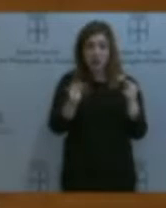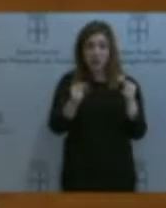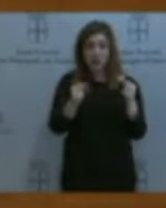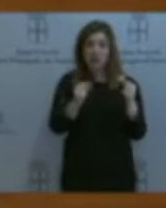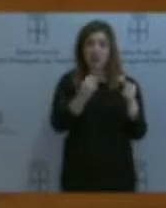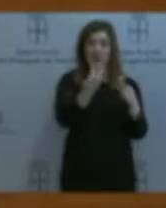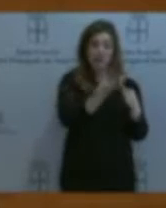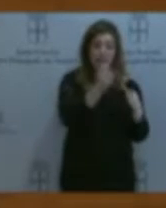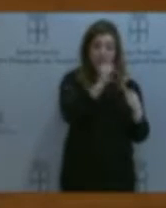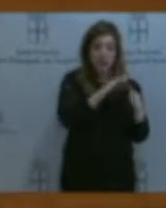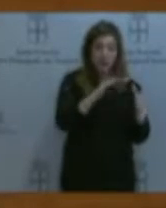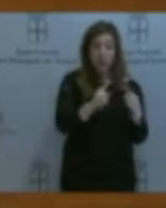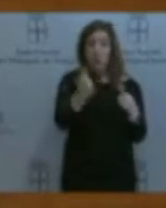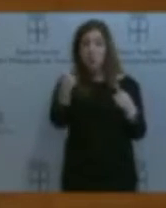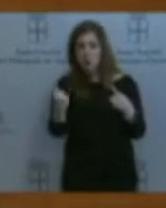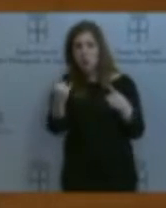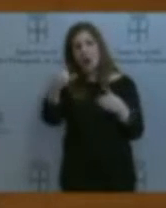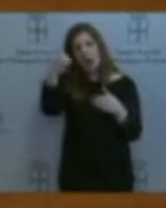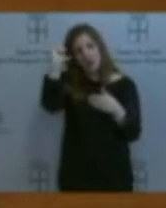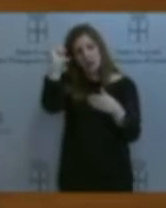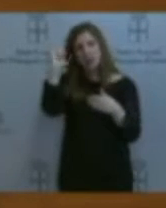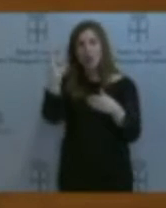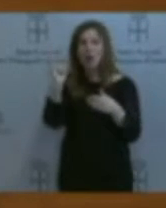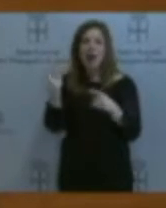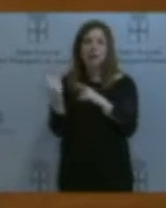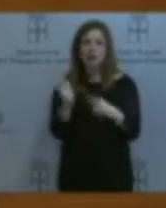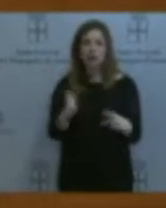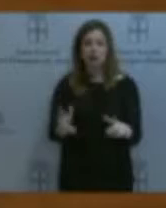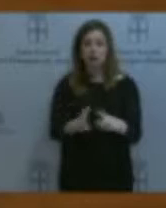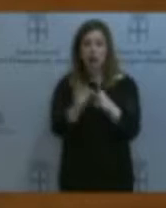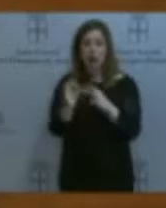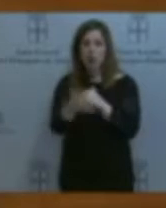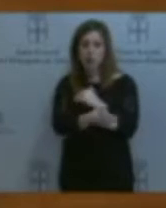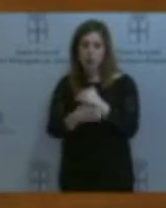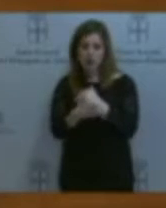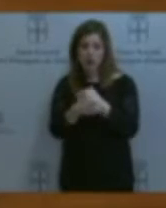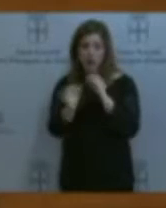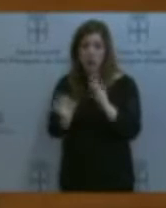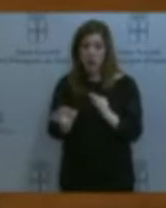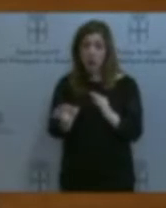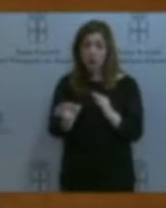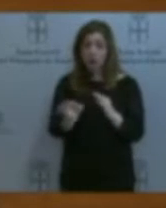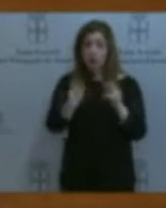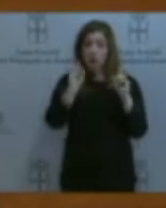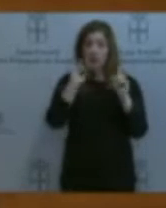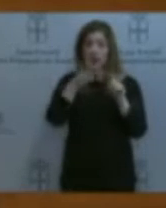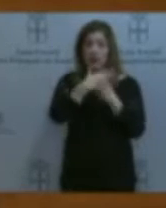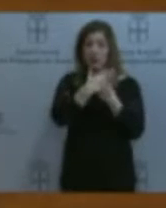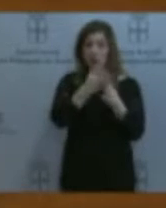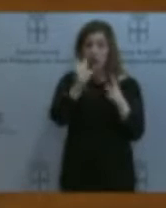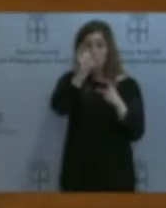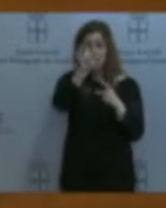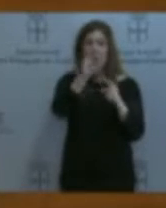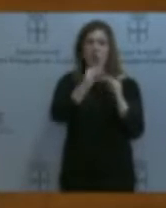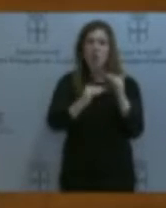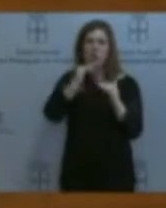3 menores está en riesgo de exclusión o de pobreza, y la proporción, en el caso estatal, la media estatal, está incluso por encima,